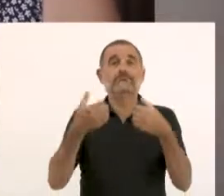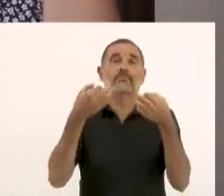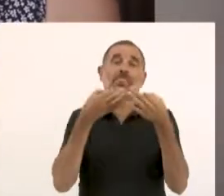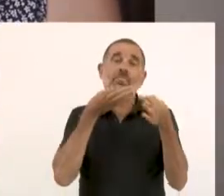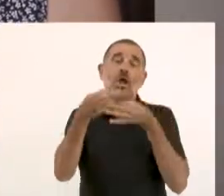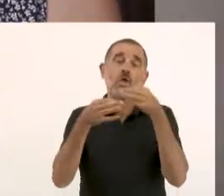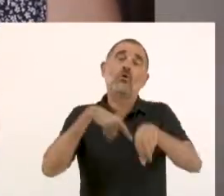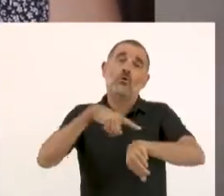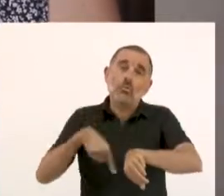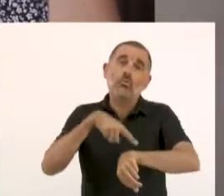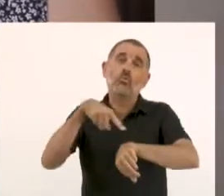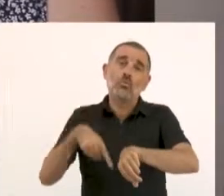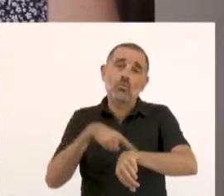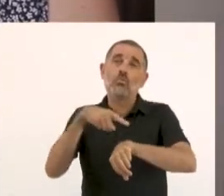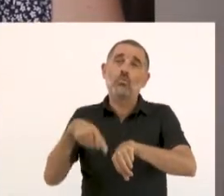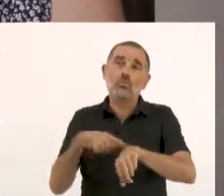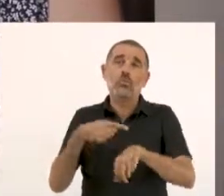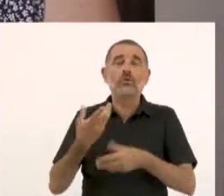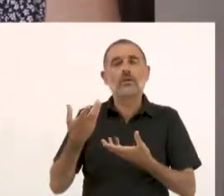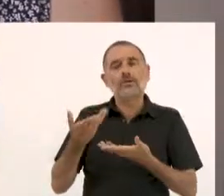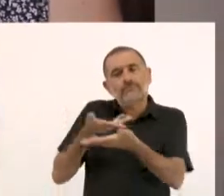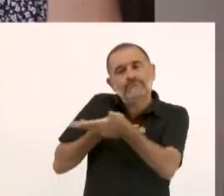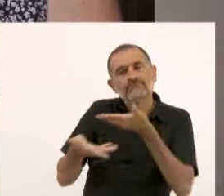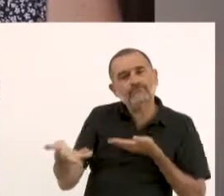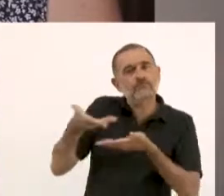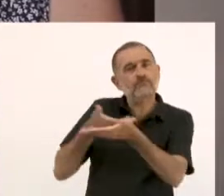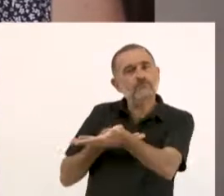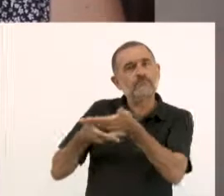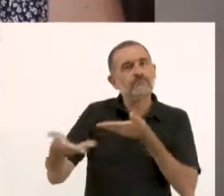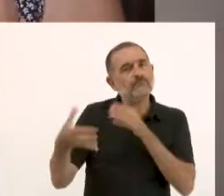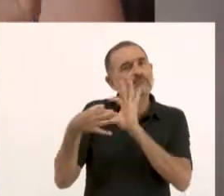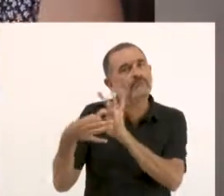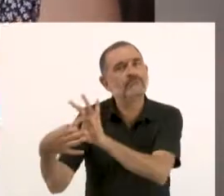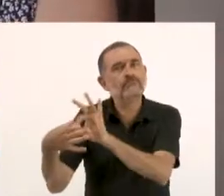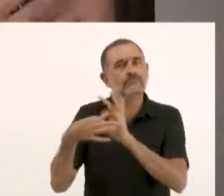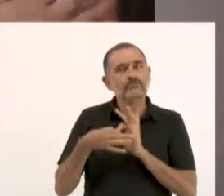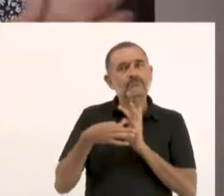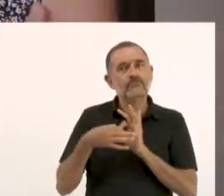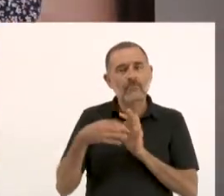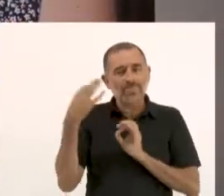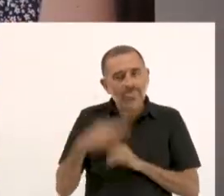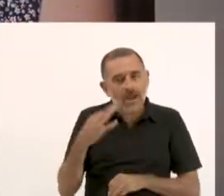confianza mutua también, que va a requerir por cada parte también entender sus propios